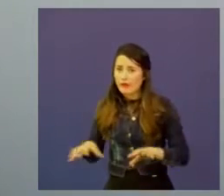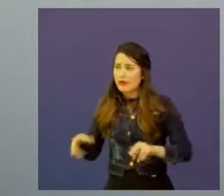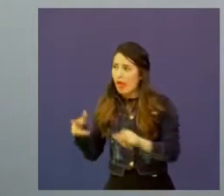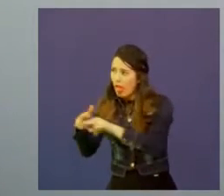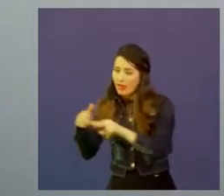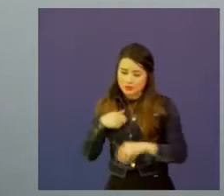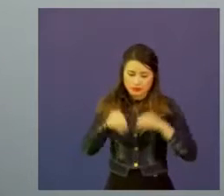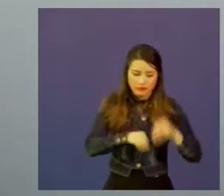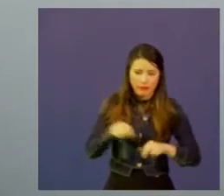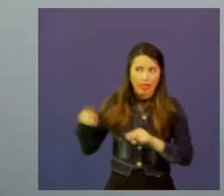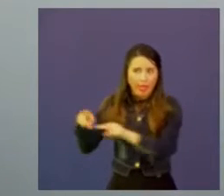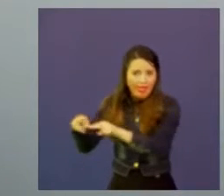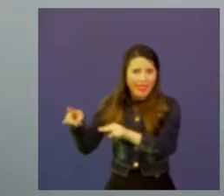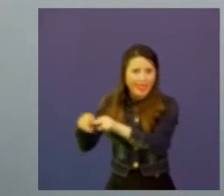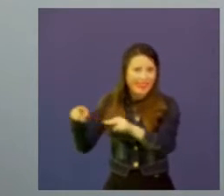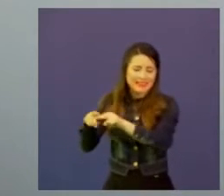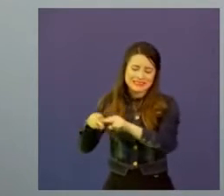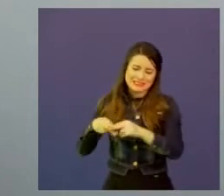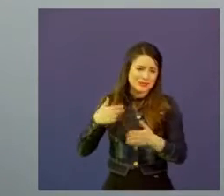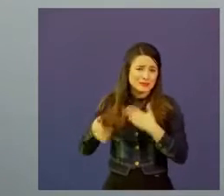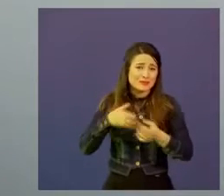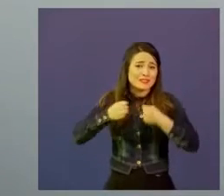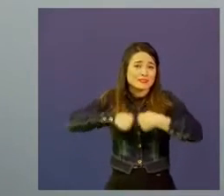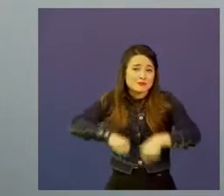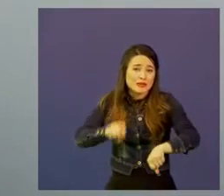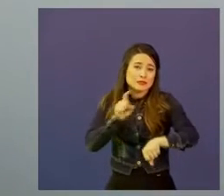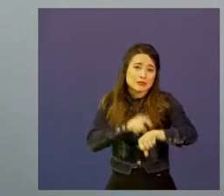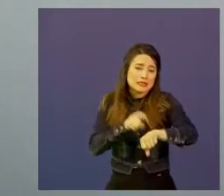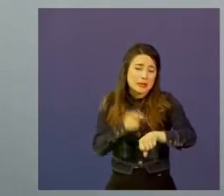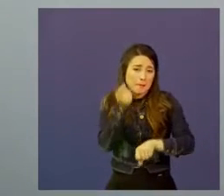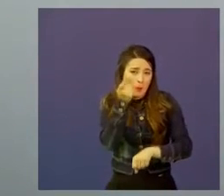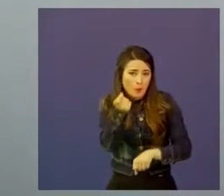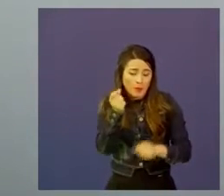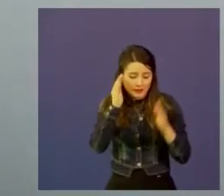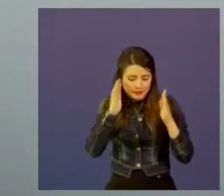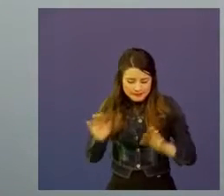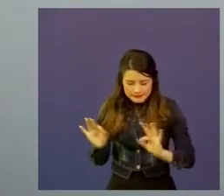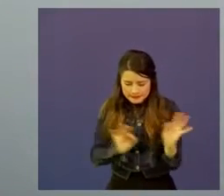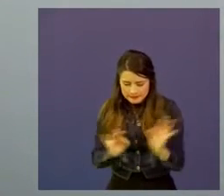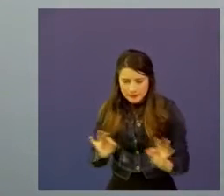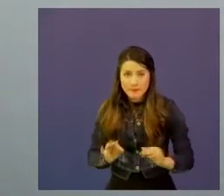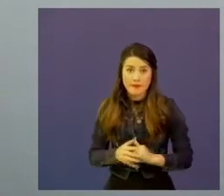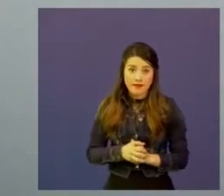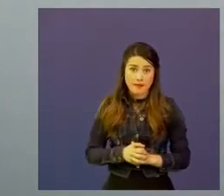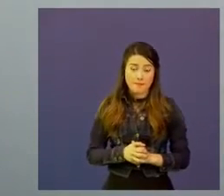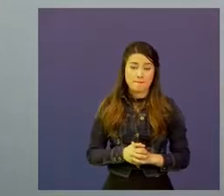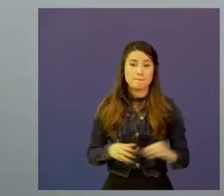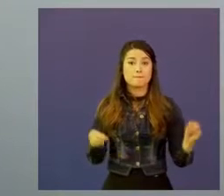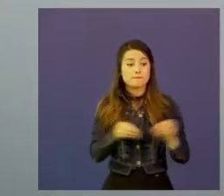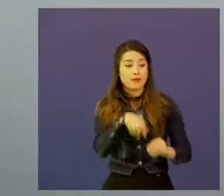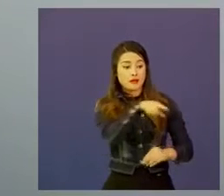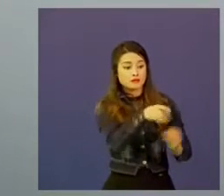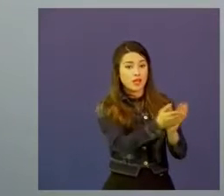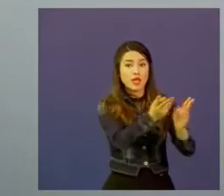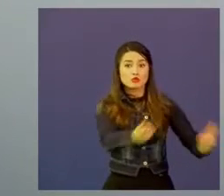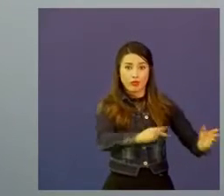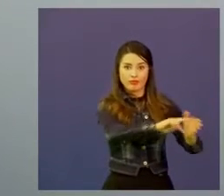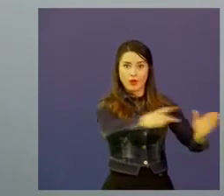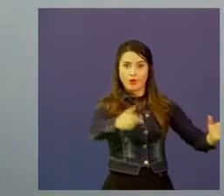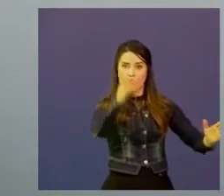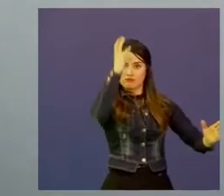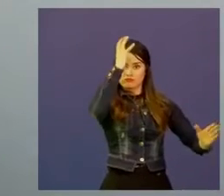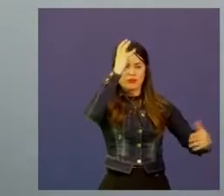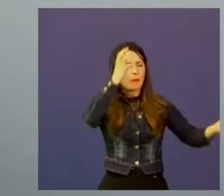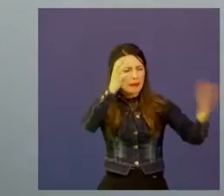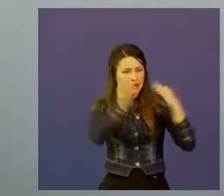de prácticas. Y considerando y apoyándonos en nuestros estudiantes que tienen competencias tecnológicas que nos pueden ayudar,